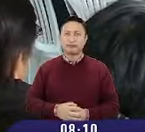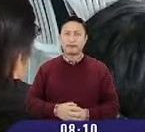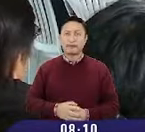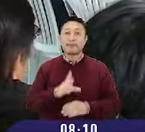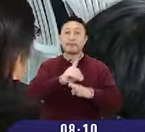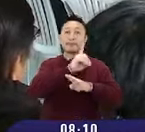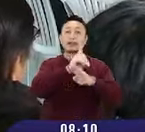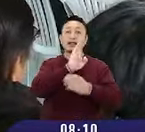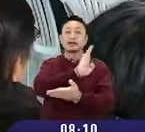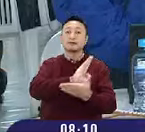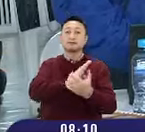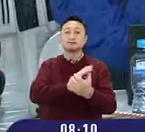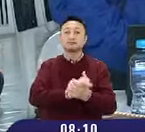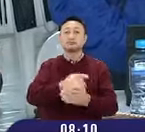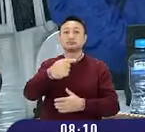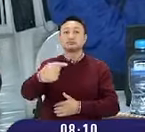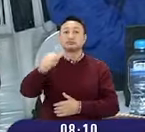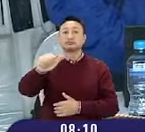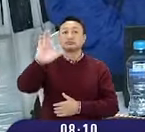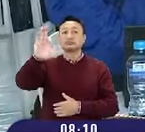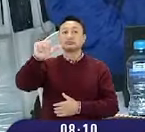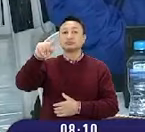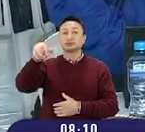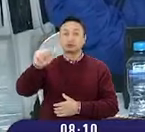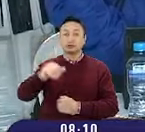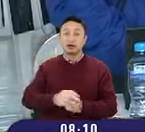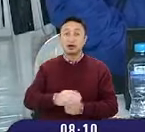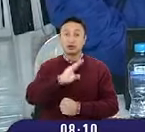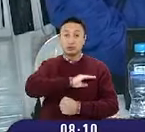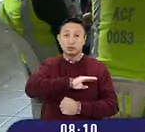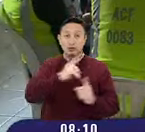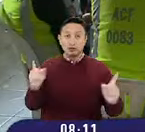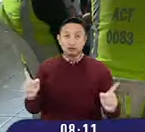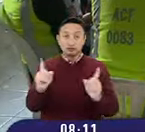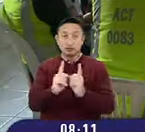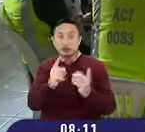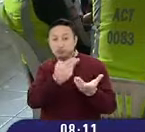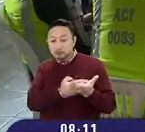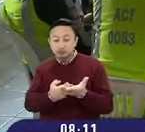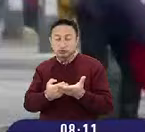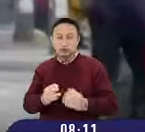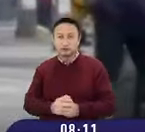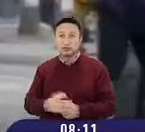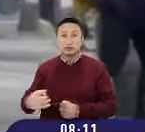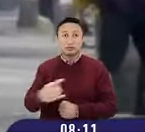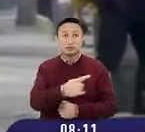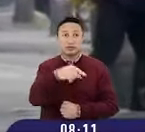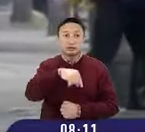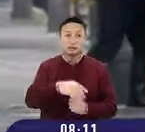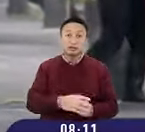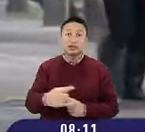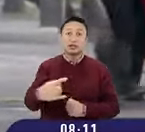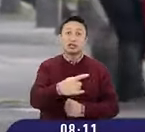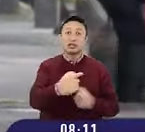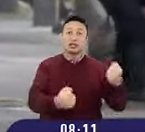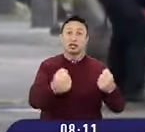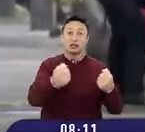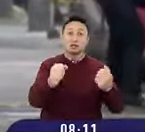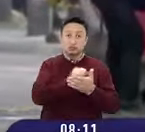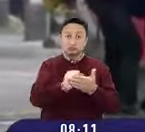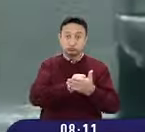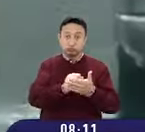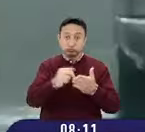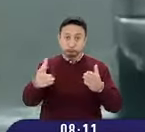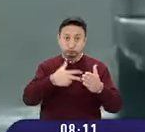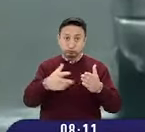Dirigentes del barrio Lagatazo mantuvieron una reunión con funcionarios municipales. Ellos piden sanciones e incluso el retiro de las lavadoras de autos que utilizan el